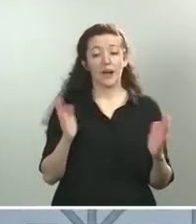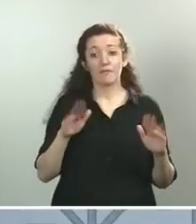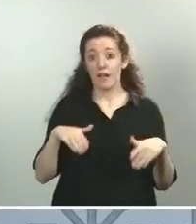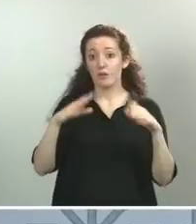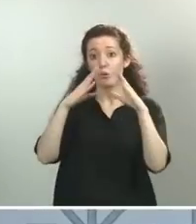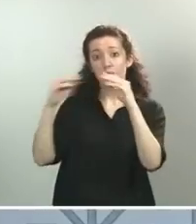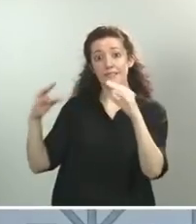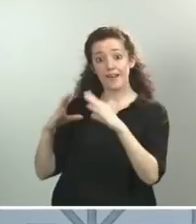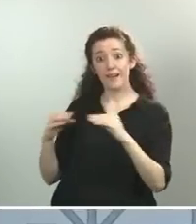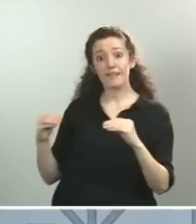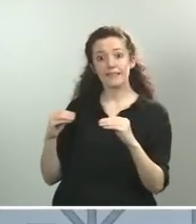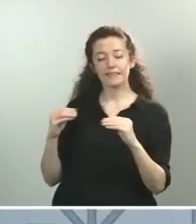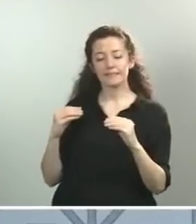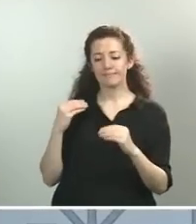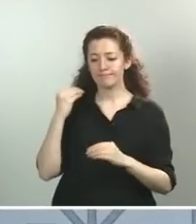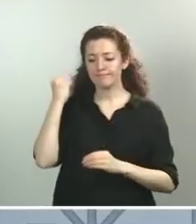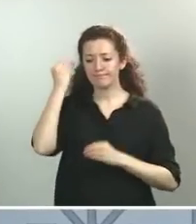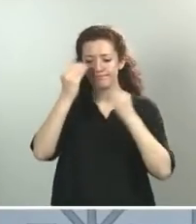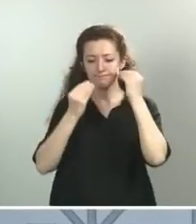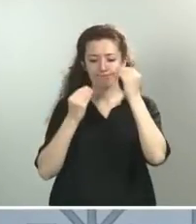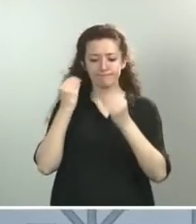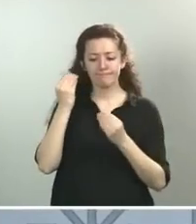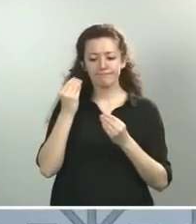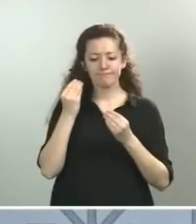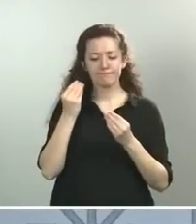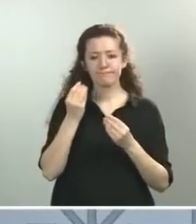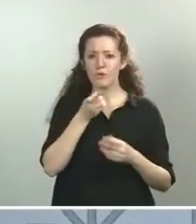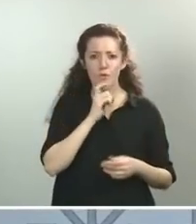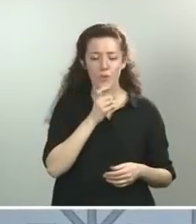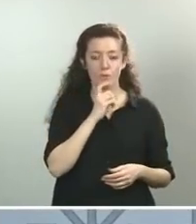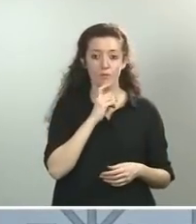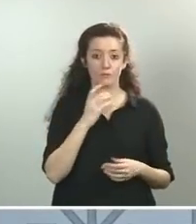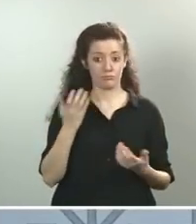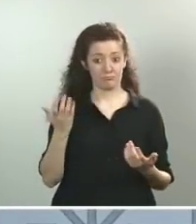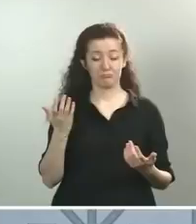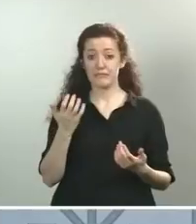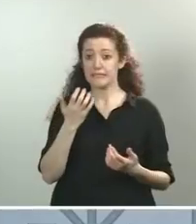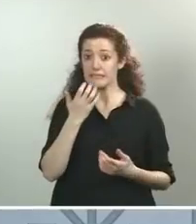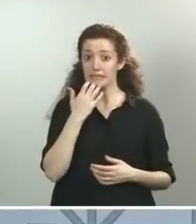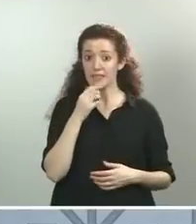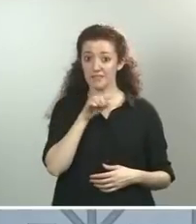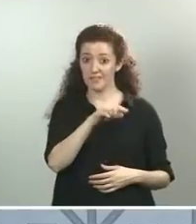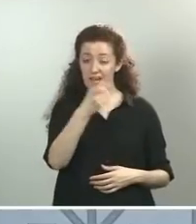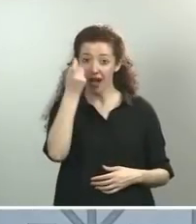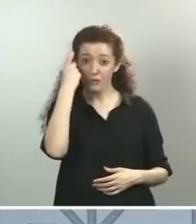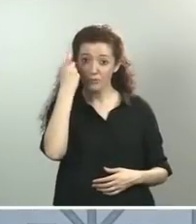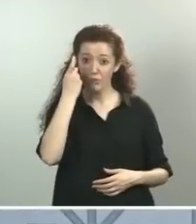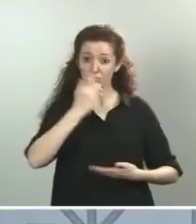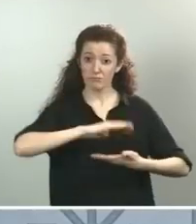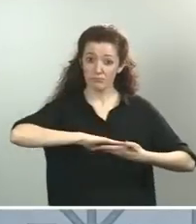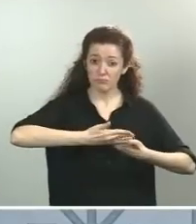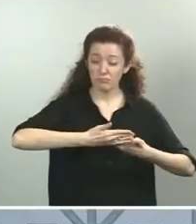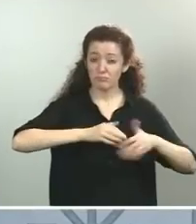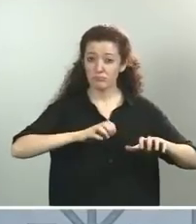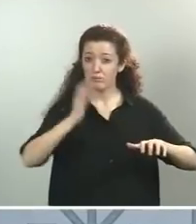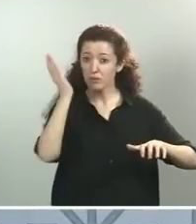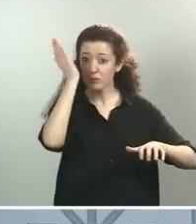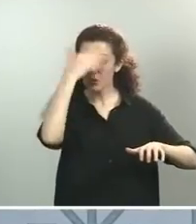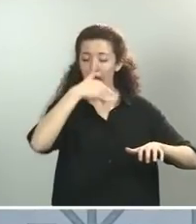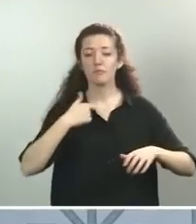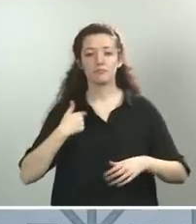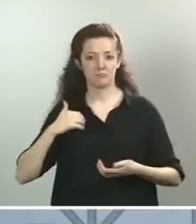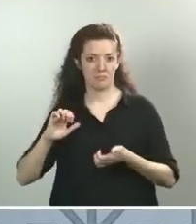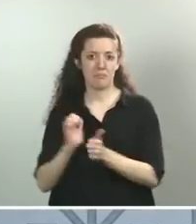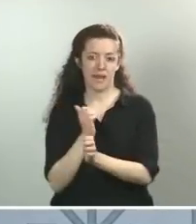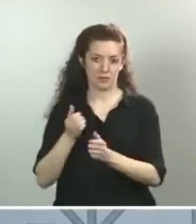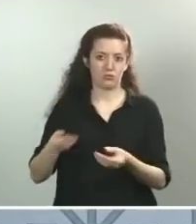intervenido prestando ordenadores a quem non os ten e conseguindo de unha serie de empresas